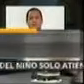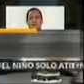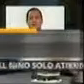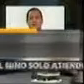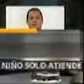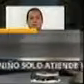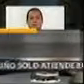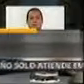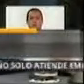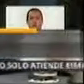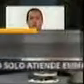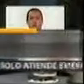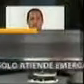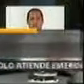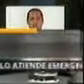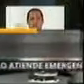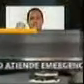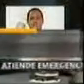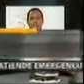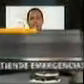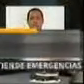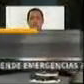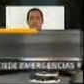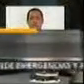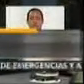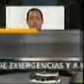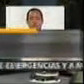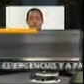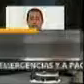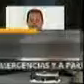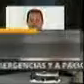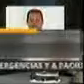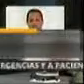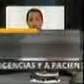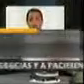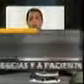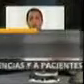afectar los derechos de quienes están en esas reuniones.